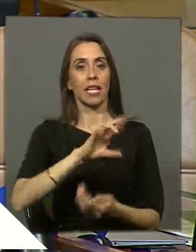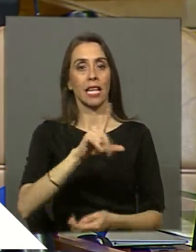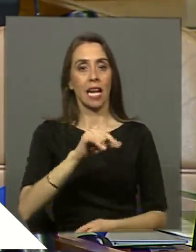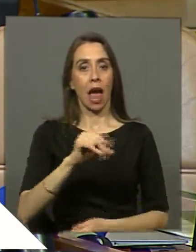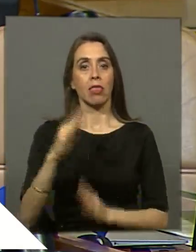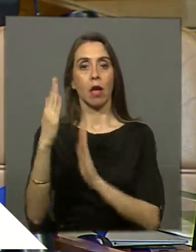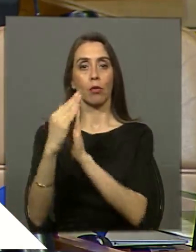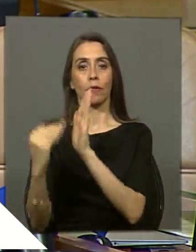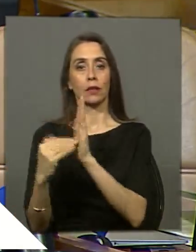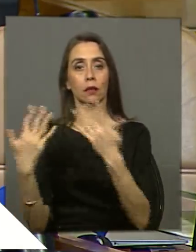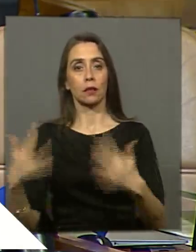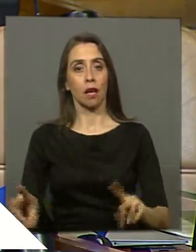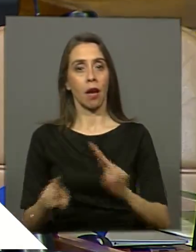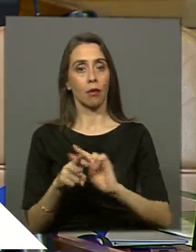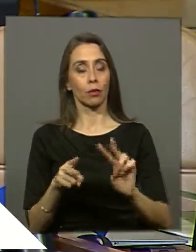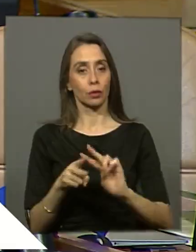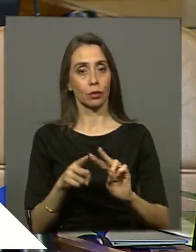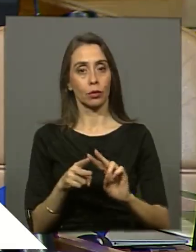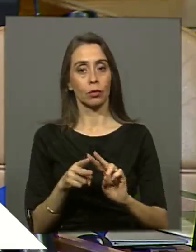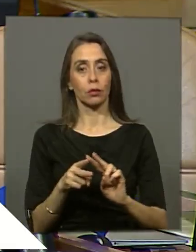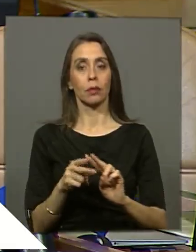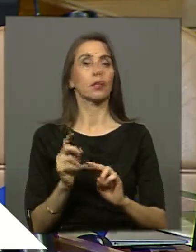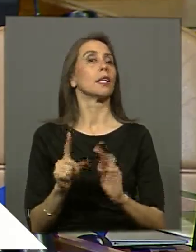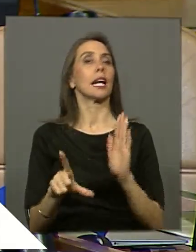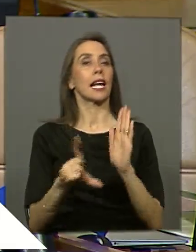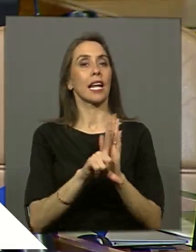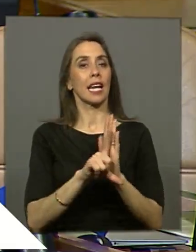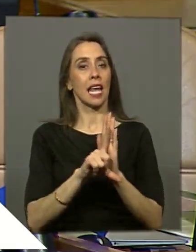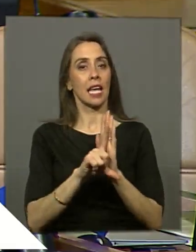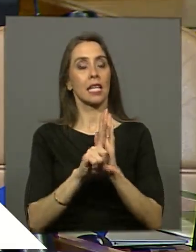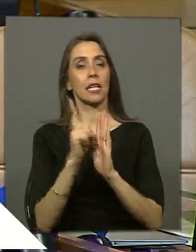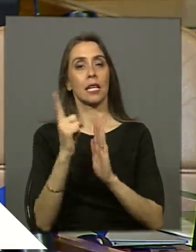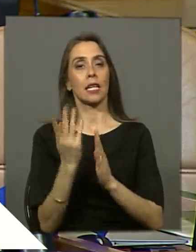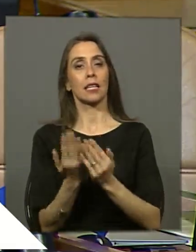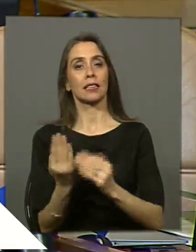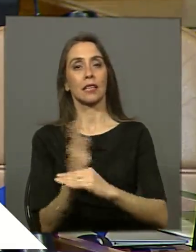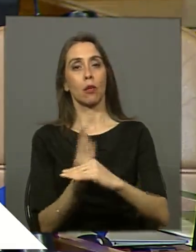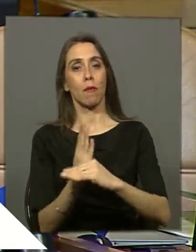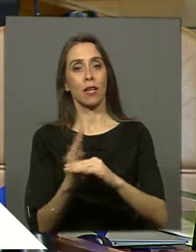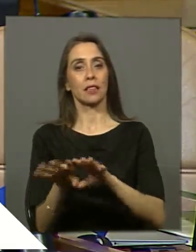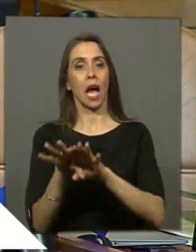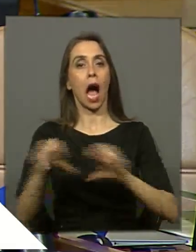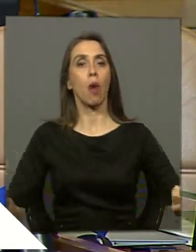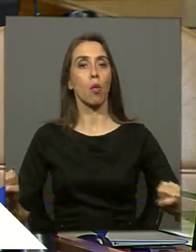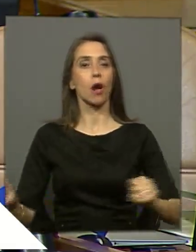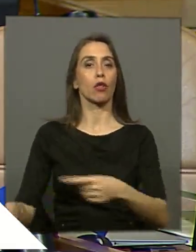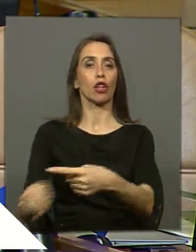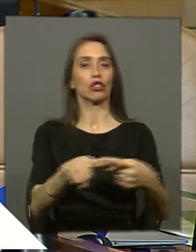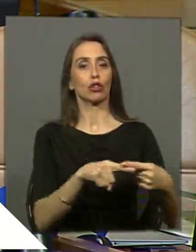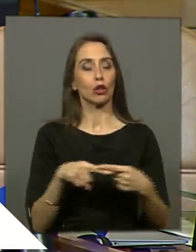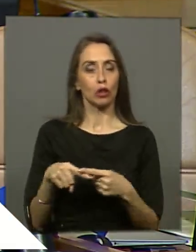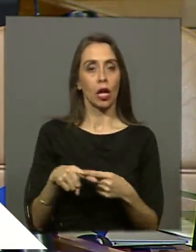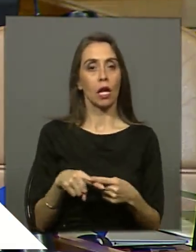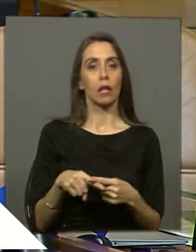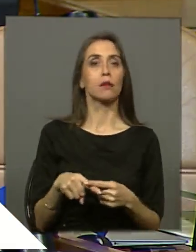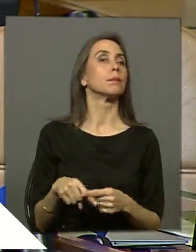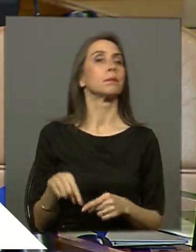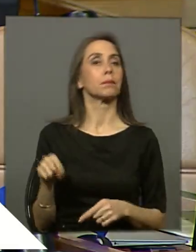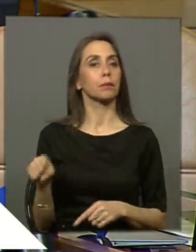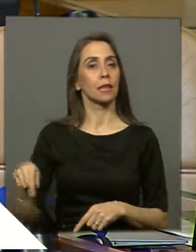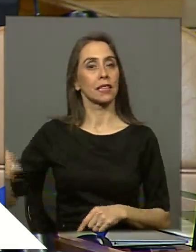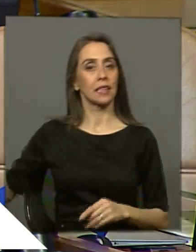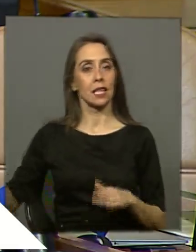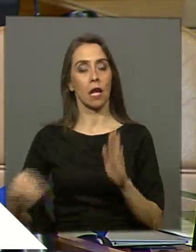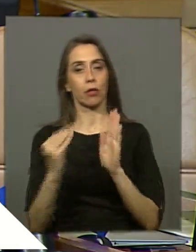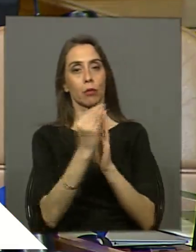Nueva Zelandia lo que implica fundar la ley en un amplio acuerdo social en el caso de este proyecto las modificaciones que establece el